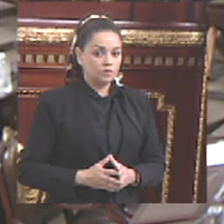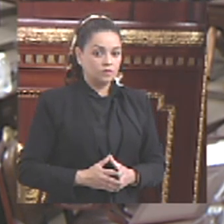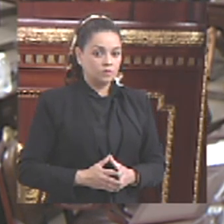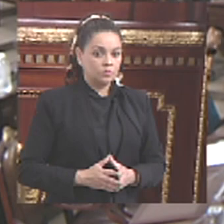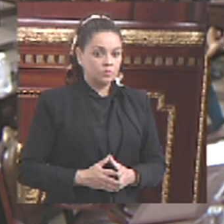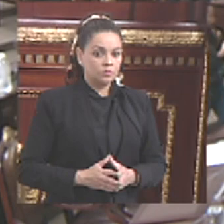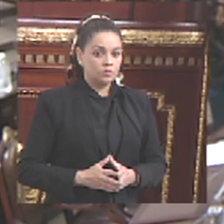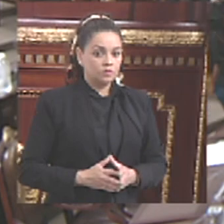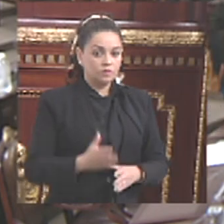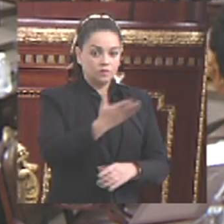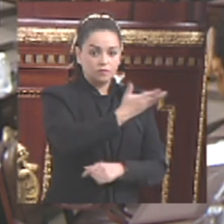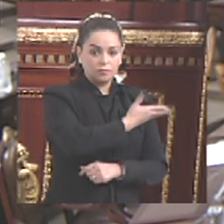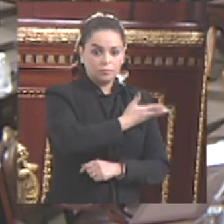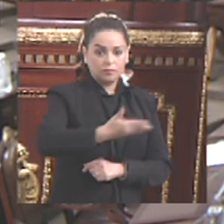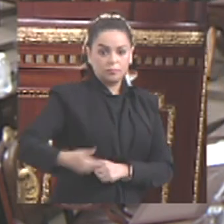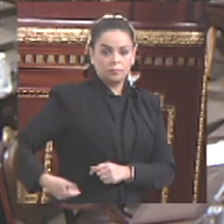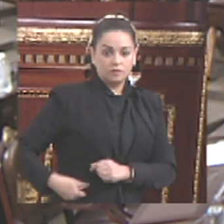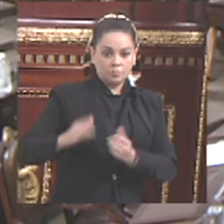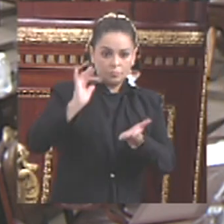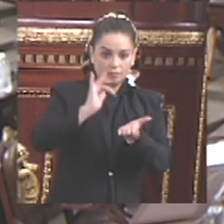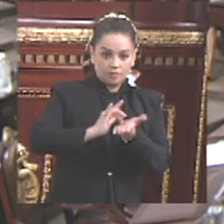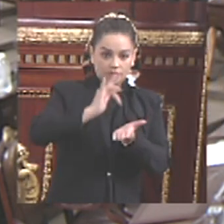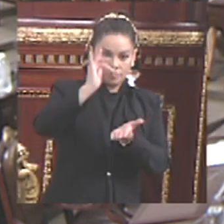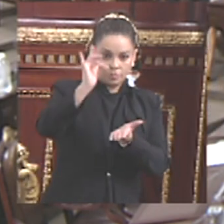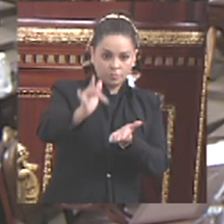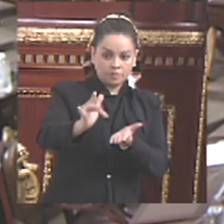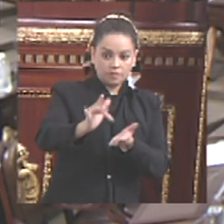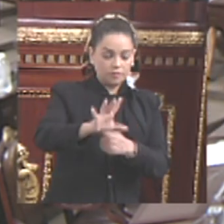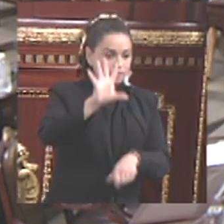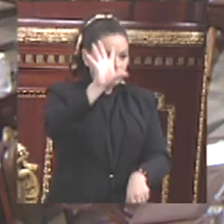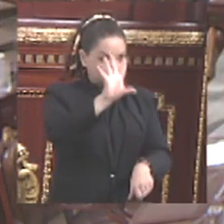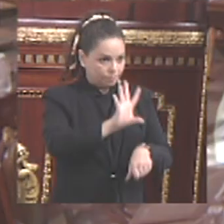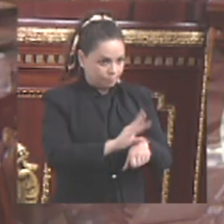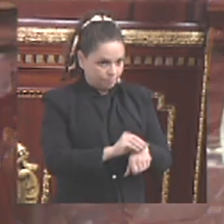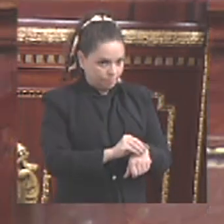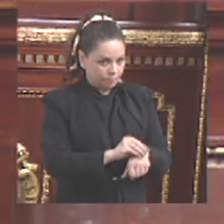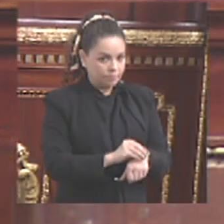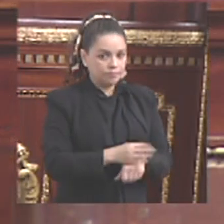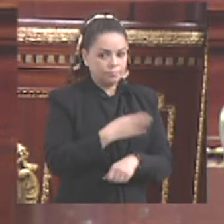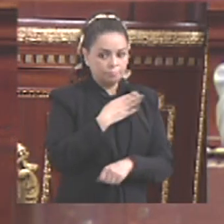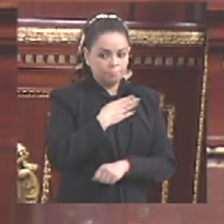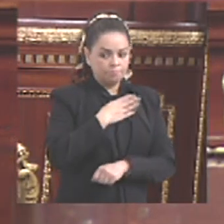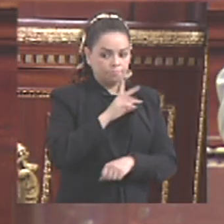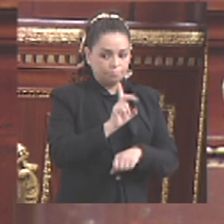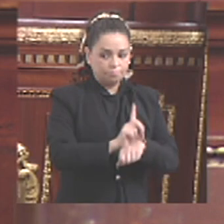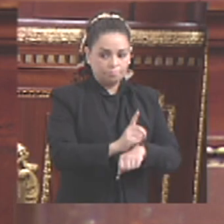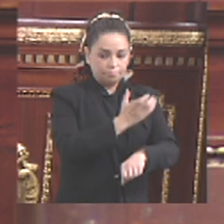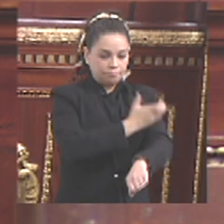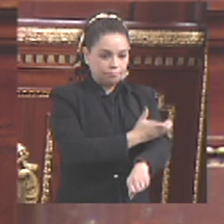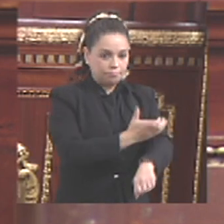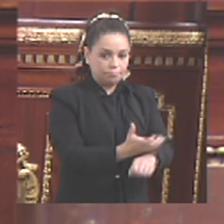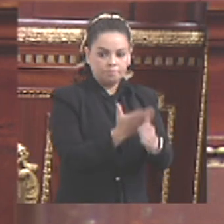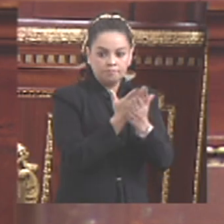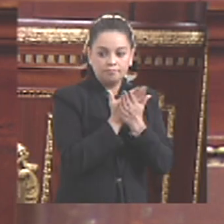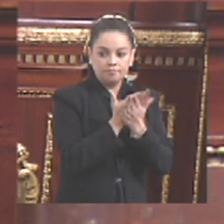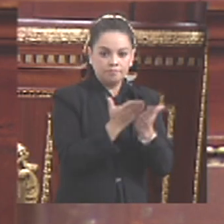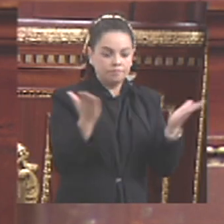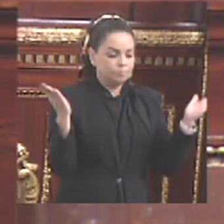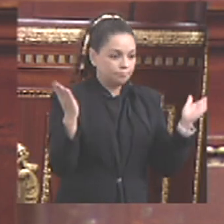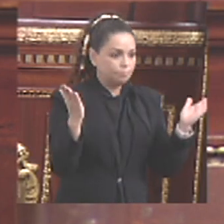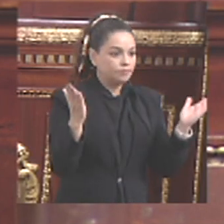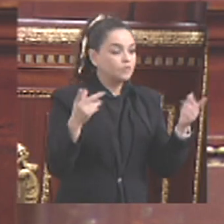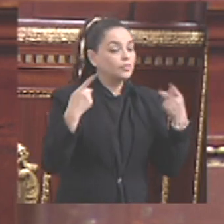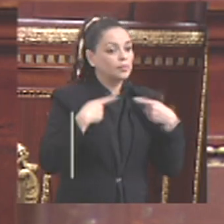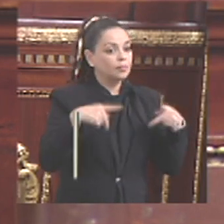Muchas gracias, presidenta. Con su venia. Muy buenos días, compañeras, compañeros legisladores. Saludo a quienes nos